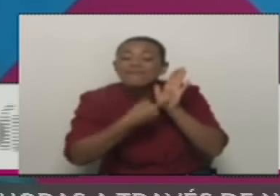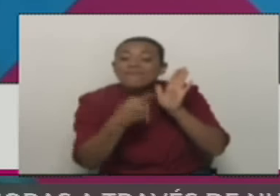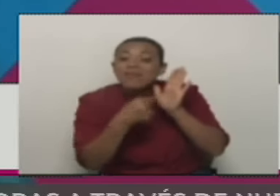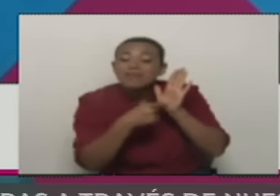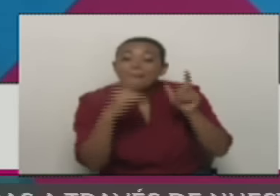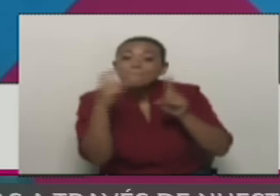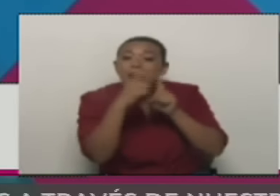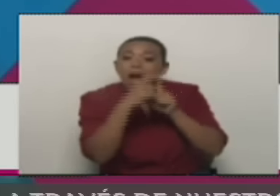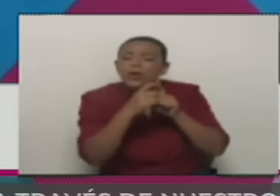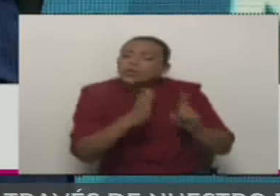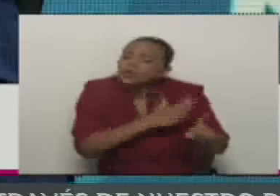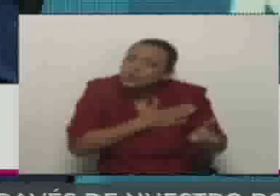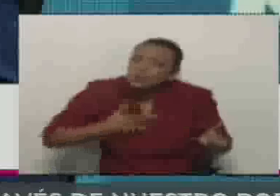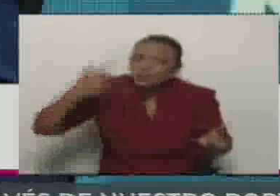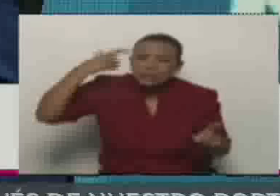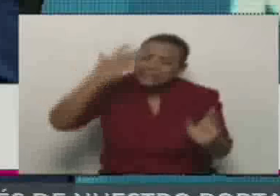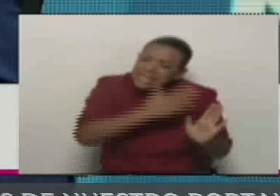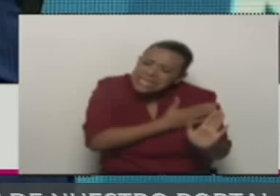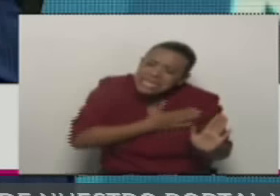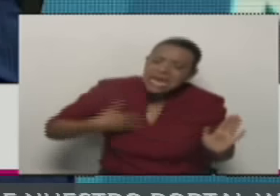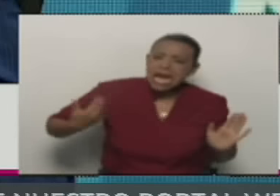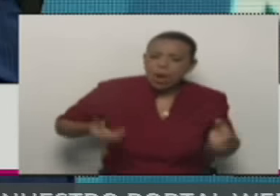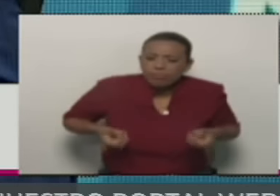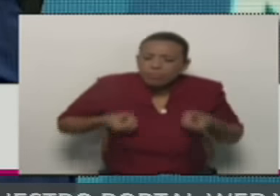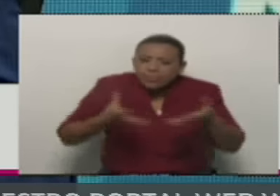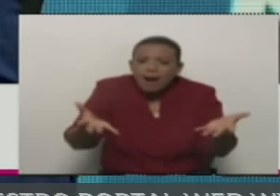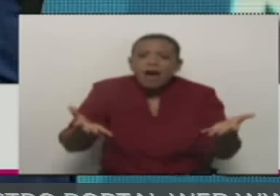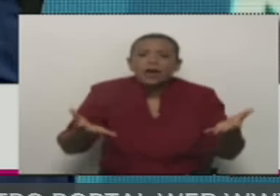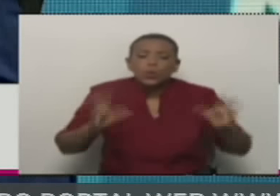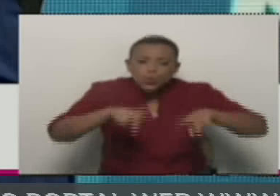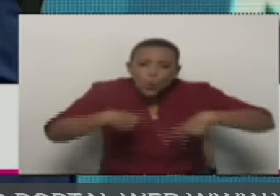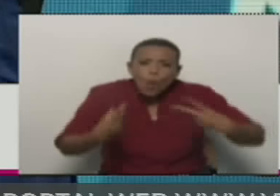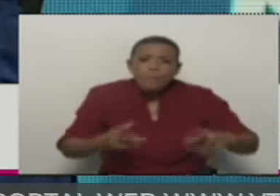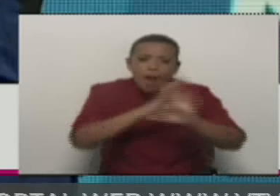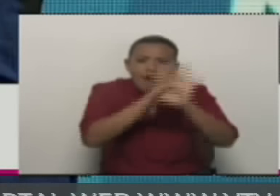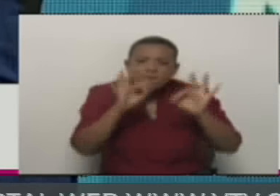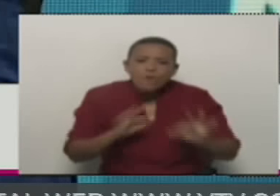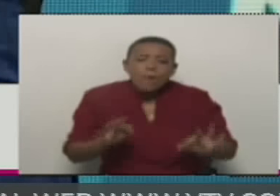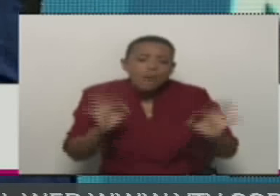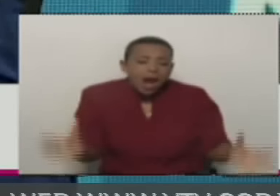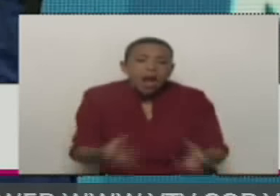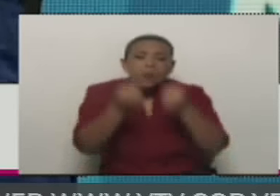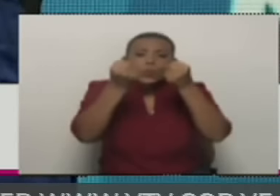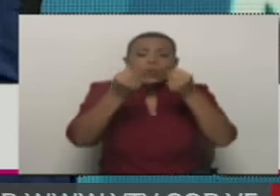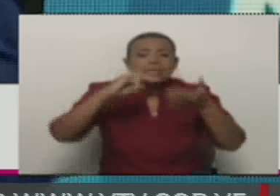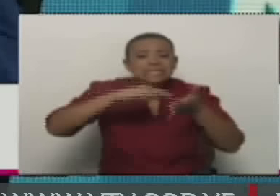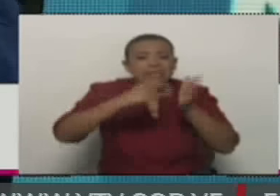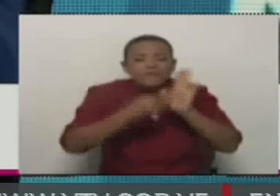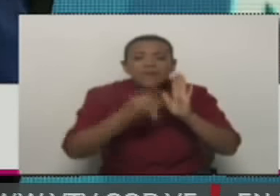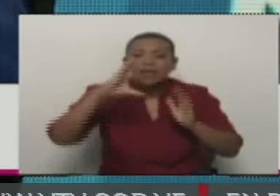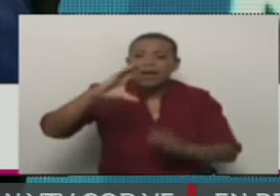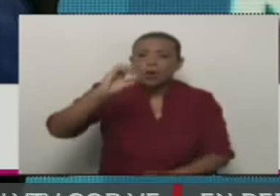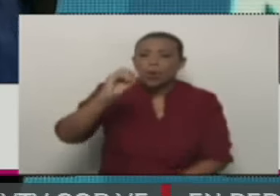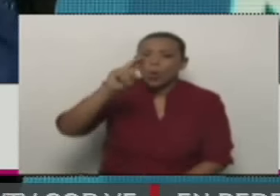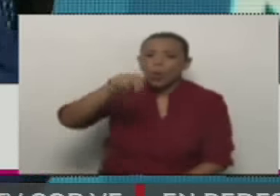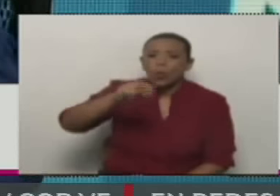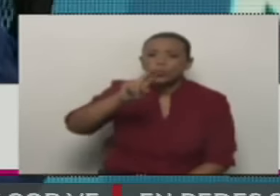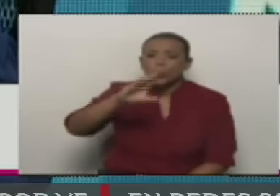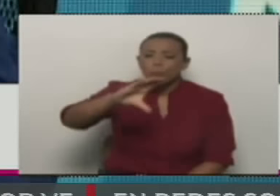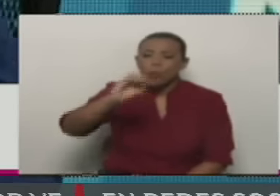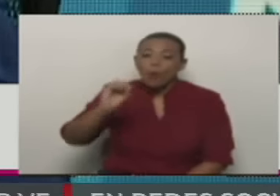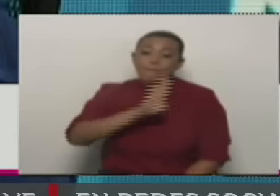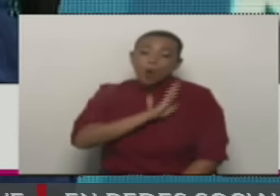porque yo quiero lanzar una nueva andanada de rescate del concepto de conuco, que es el concepto de